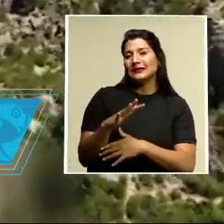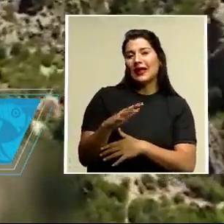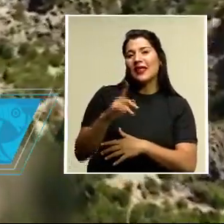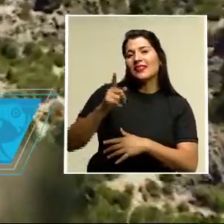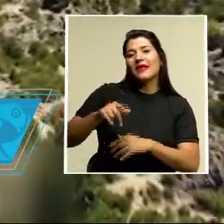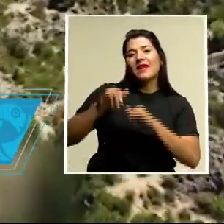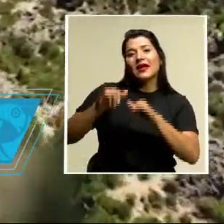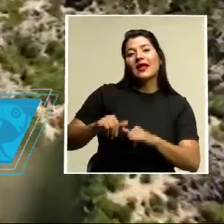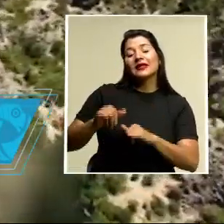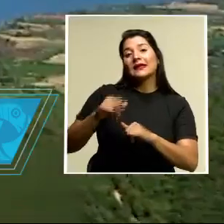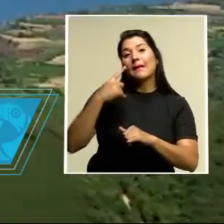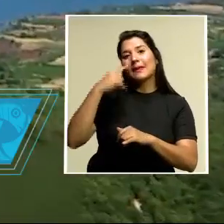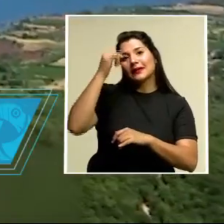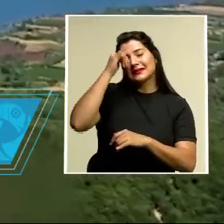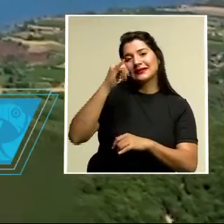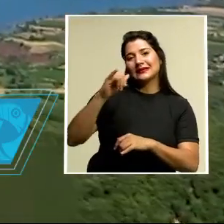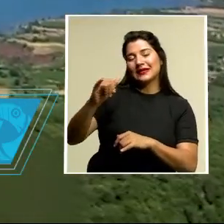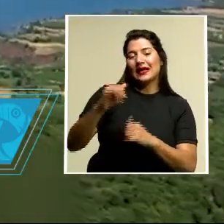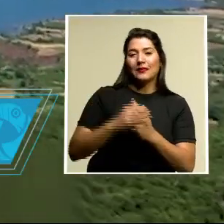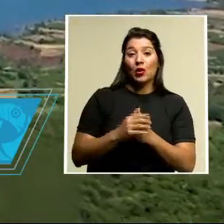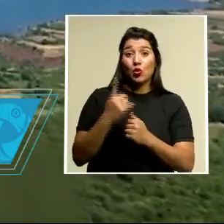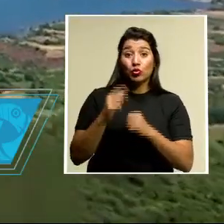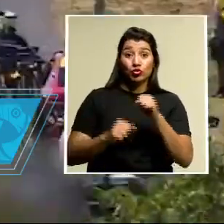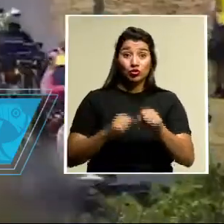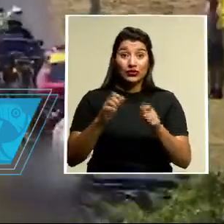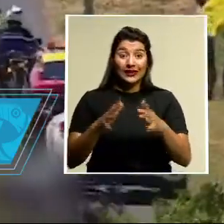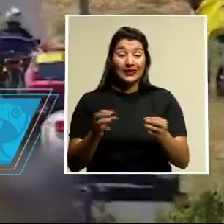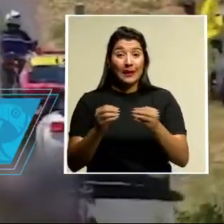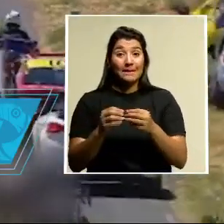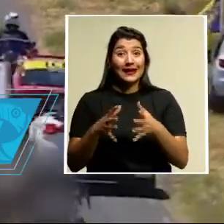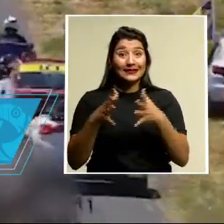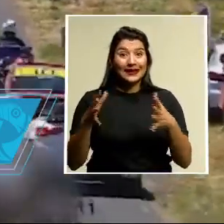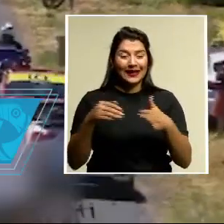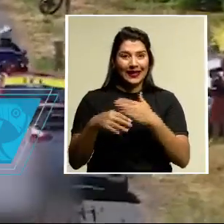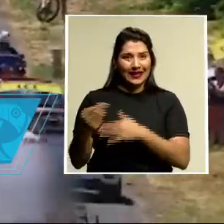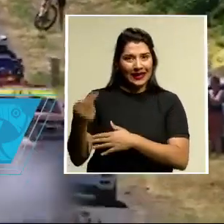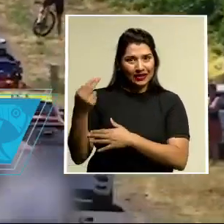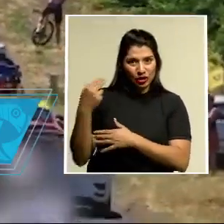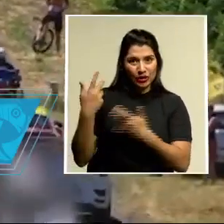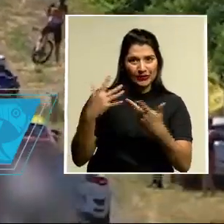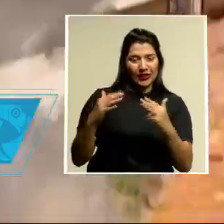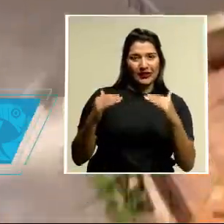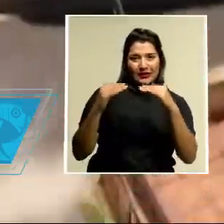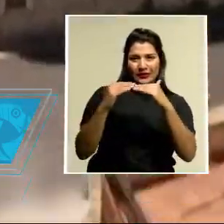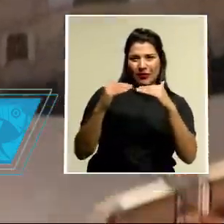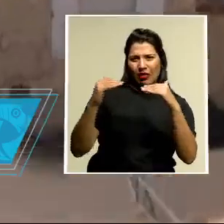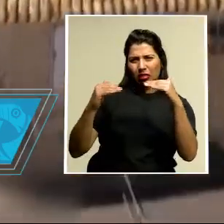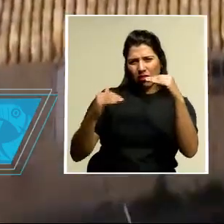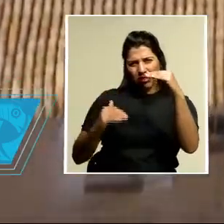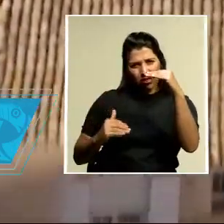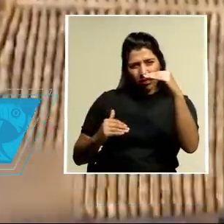habido socialización de ello, los jugadores grandes del equipo han